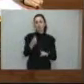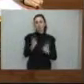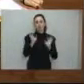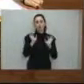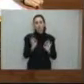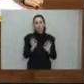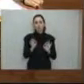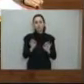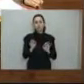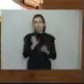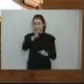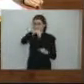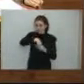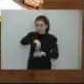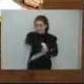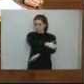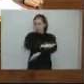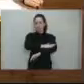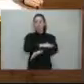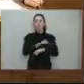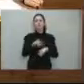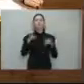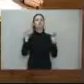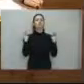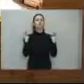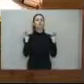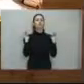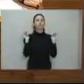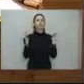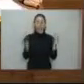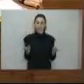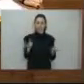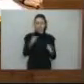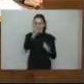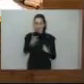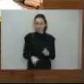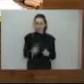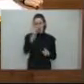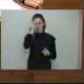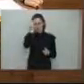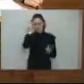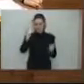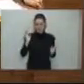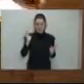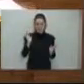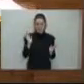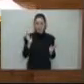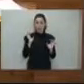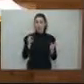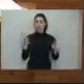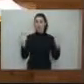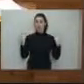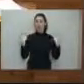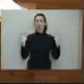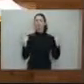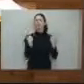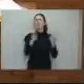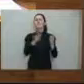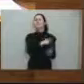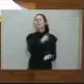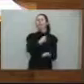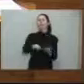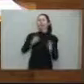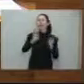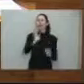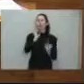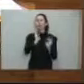no se practican desde la propia Administración. A nadie se le ocurre pensar que a Hacienda no hay que pagarle en tiempo